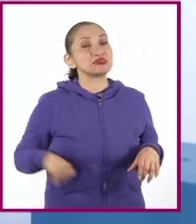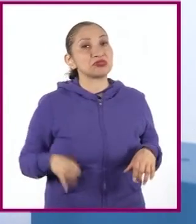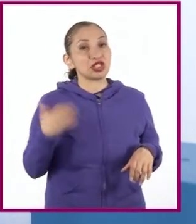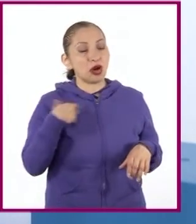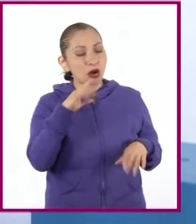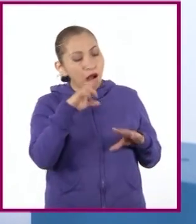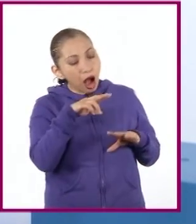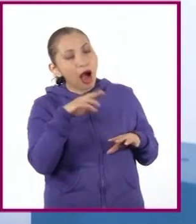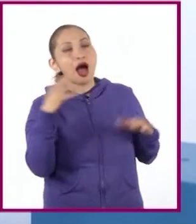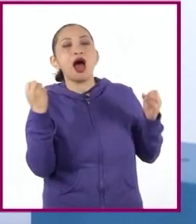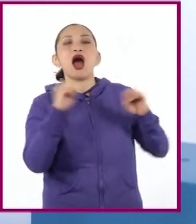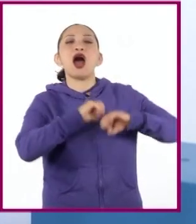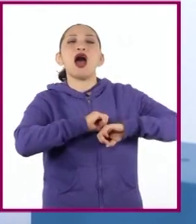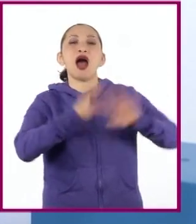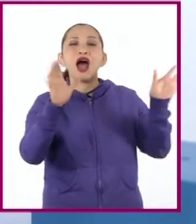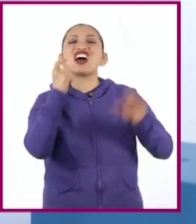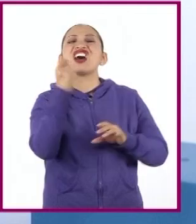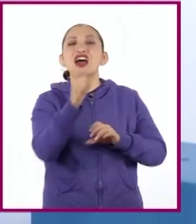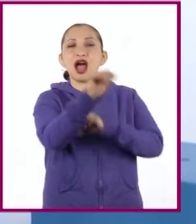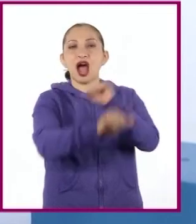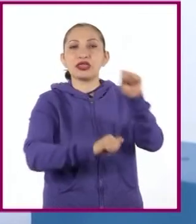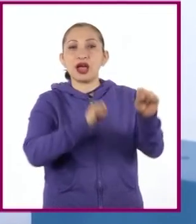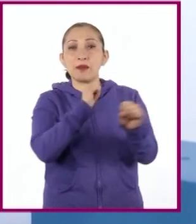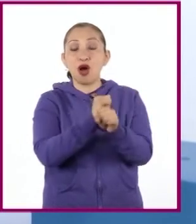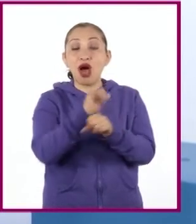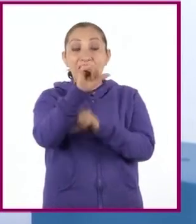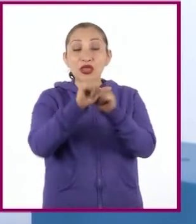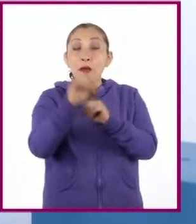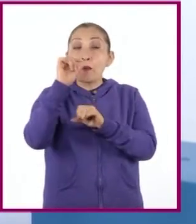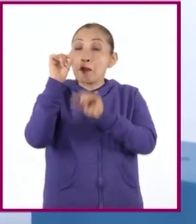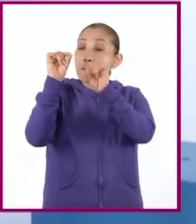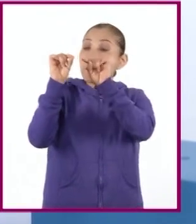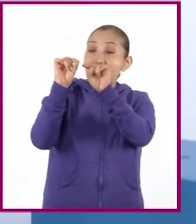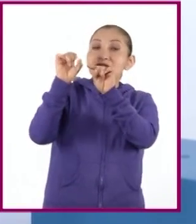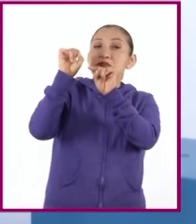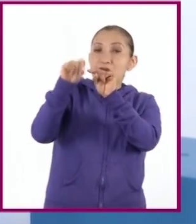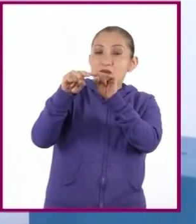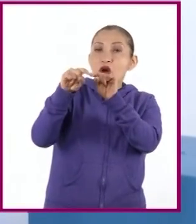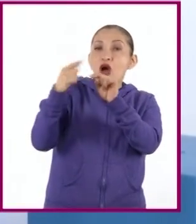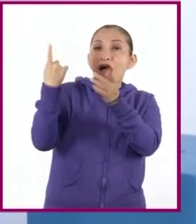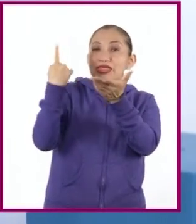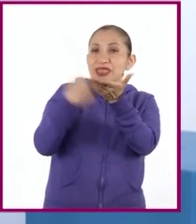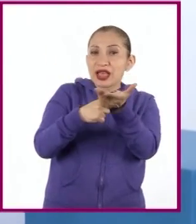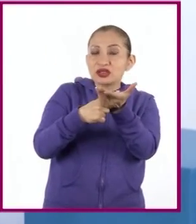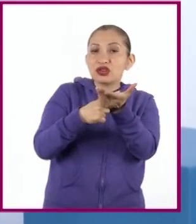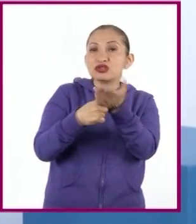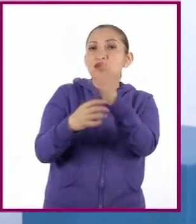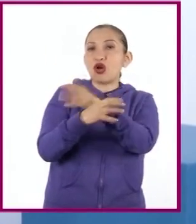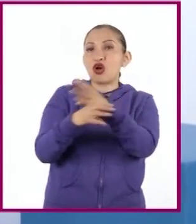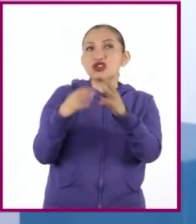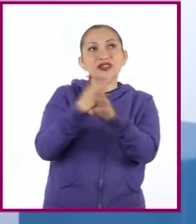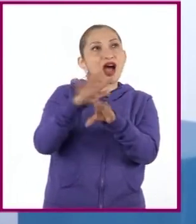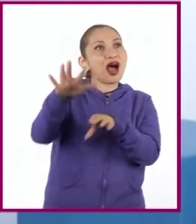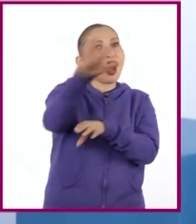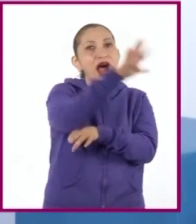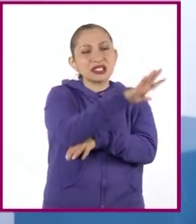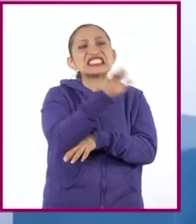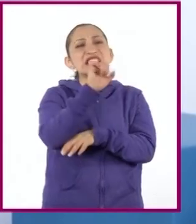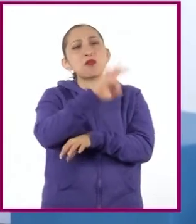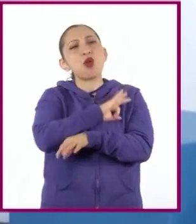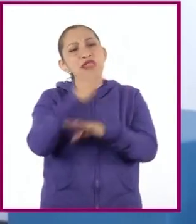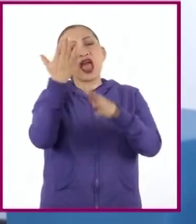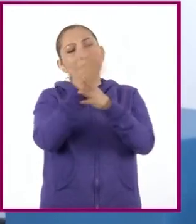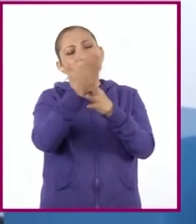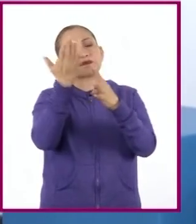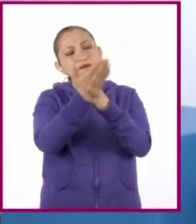quedó más claro lo que es el átomo. Es la unidad más pequeña con la que están formados los elementos. Sí son divisibles